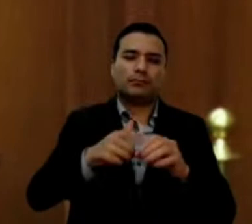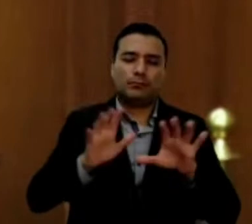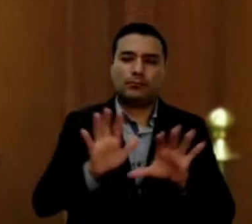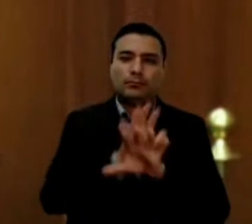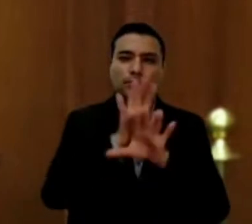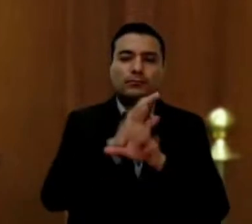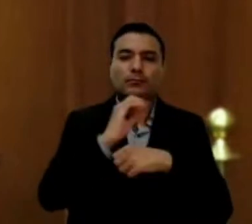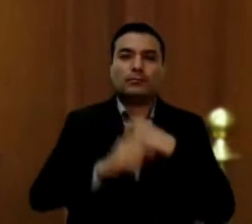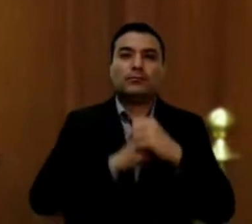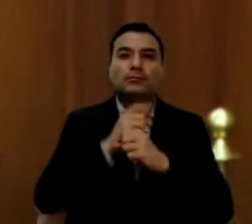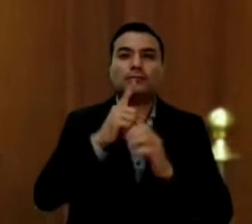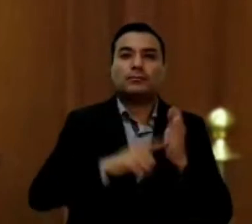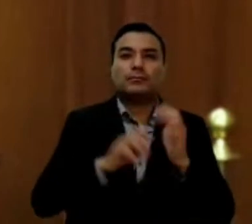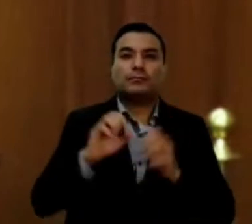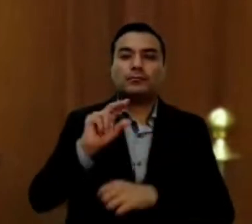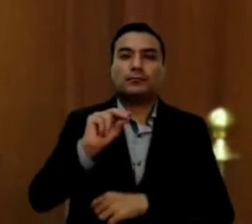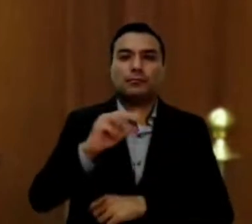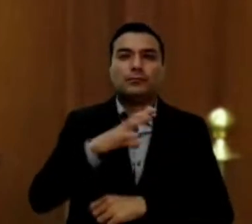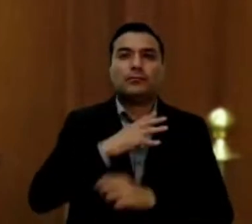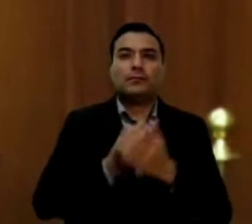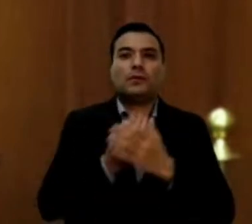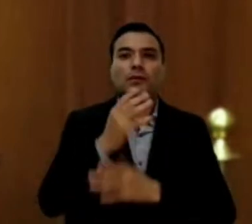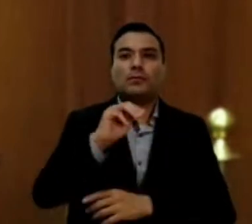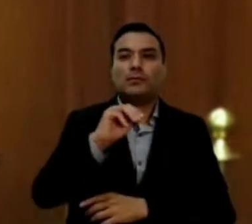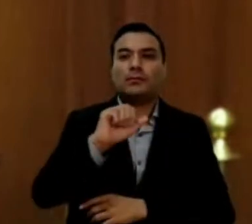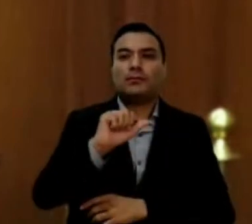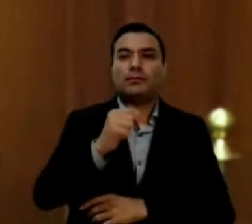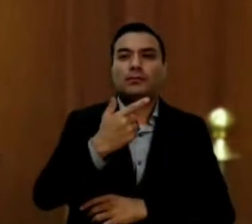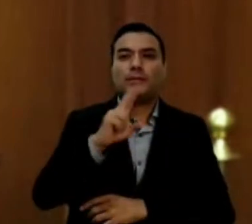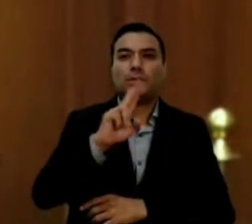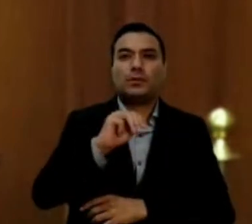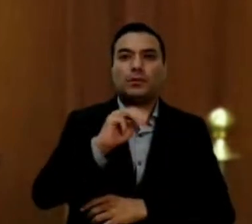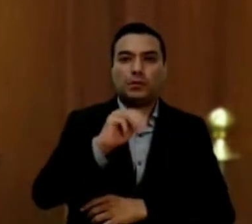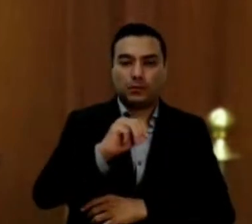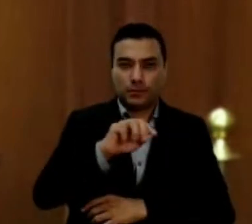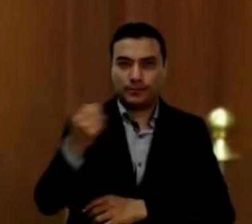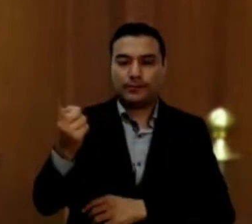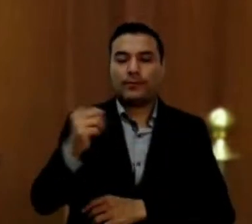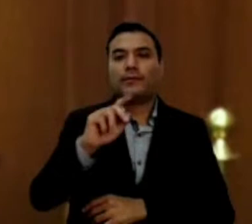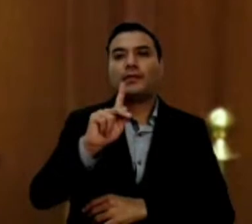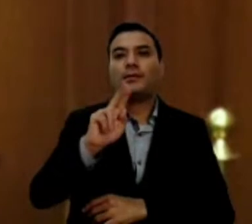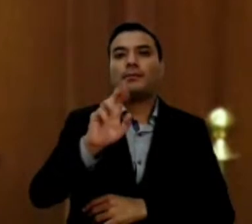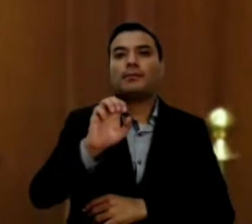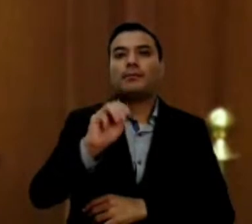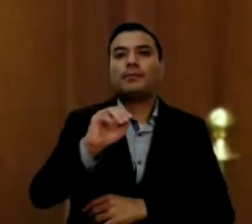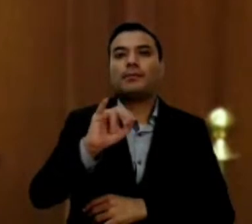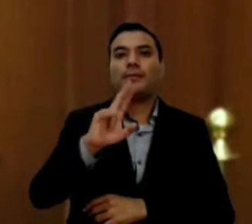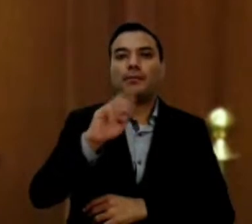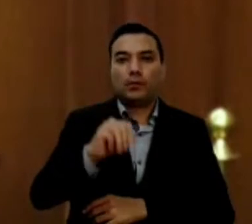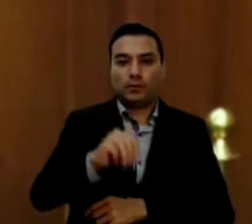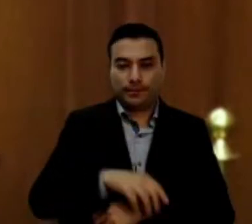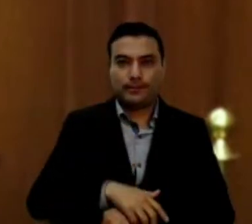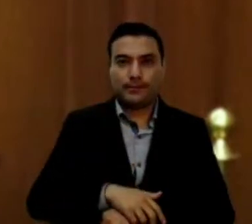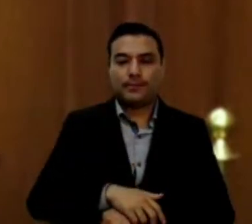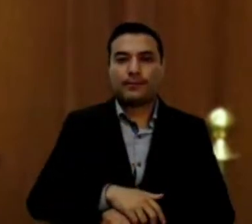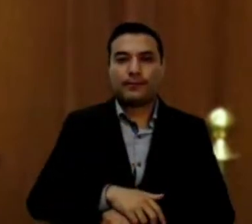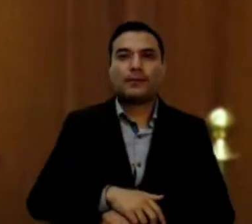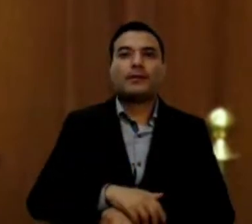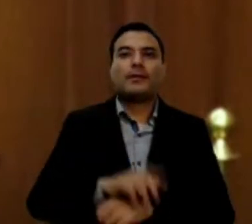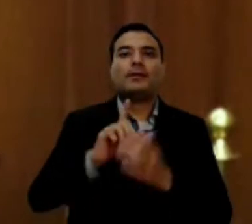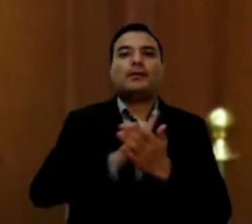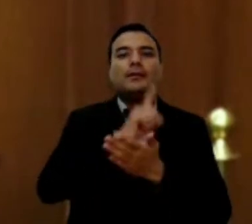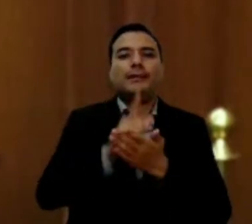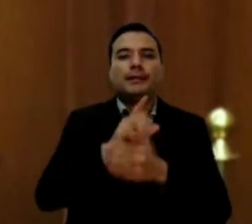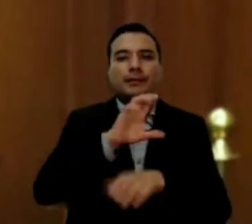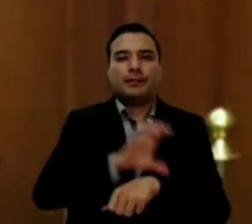años 80 surgieron la gasolina Magnum y Premium. Actualmente, con la reforma